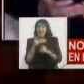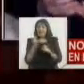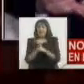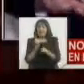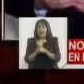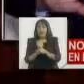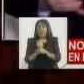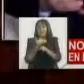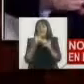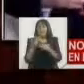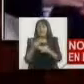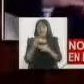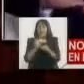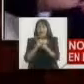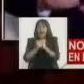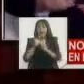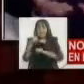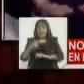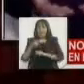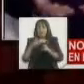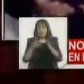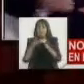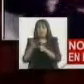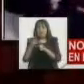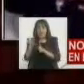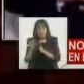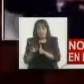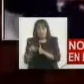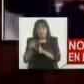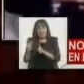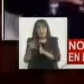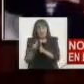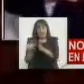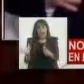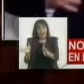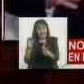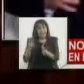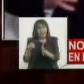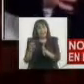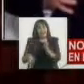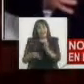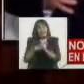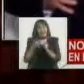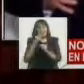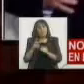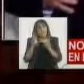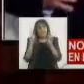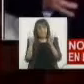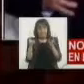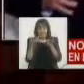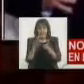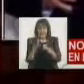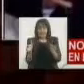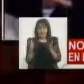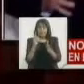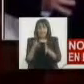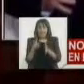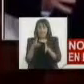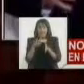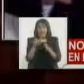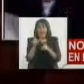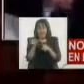trabajos que van a alterar el curso del río. Es decir, agregamos al tema de la apertura del